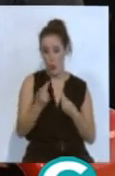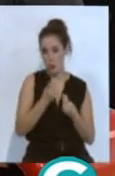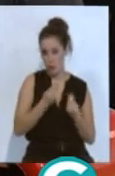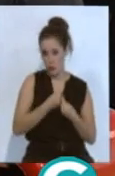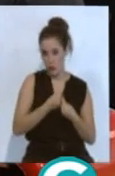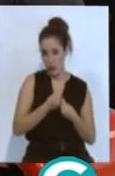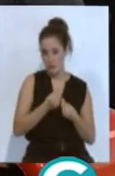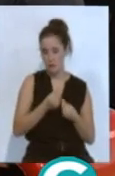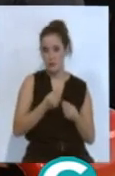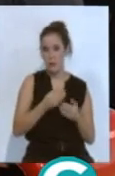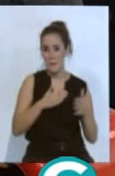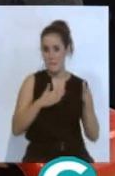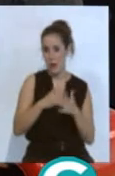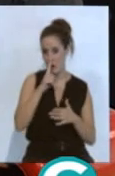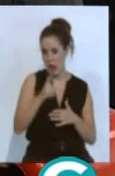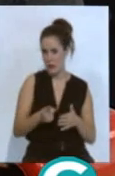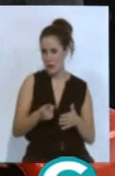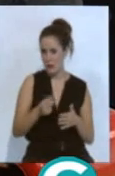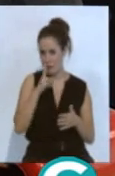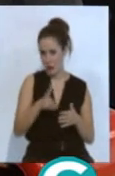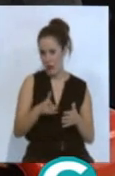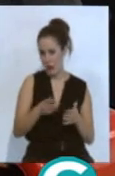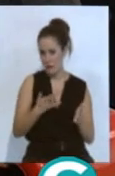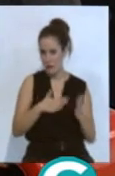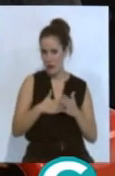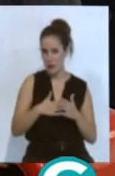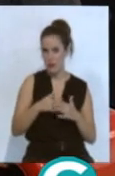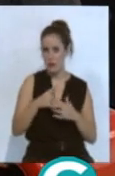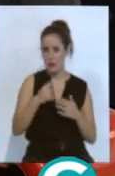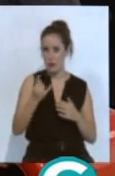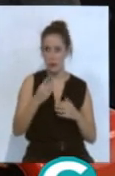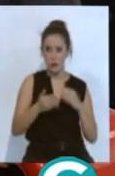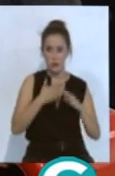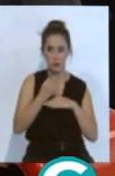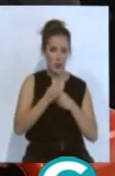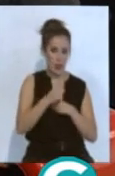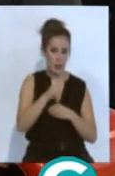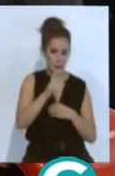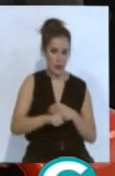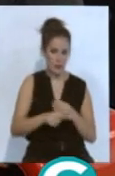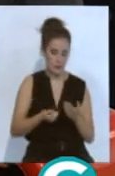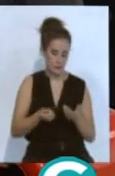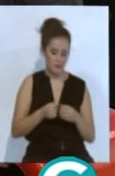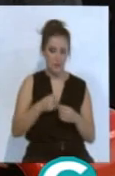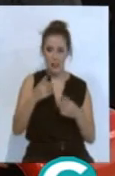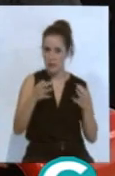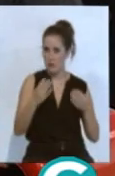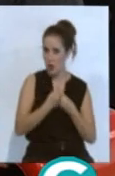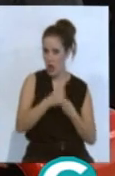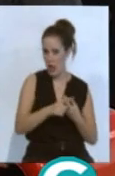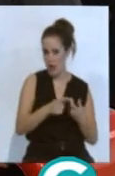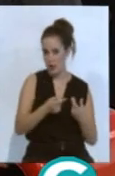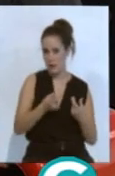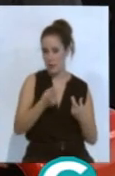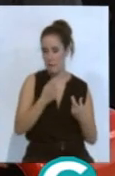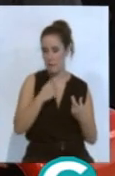no, nunca se paró. Paró un año, ¿no? Un par de años. Un par de años, pero un año saliste con él. Uno salió, Con los gordillos. Eso. Él siempre está con él y cuando han